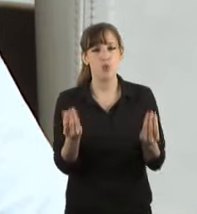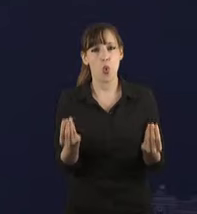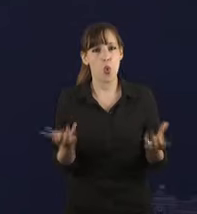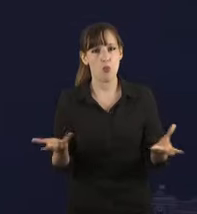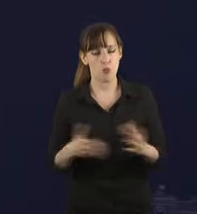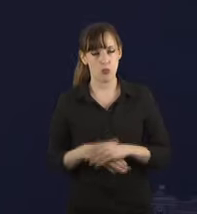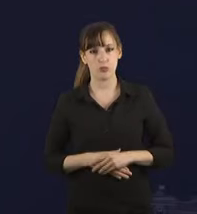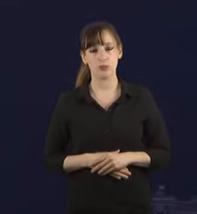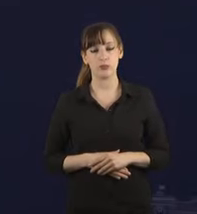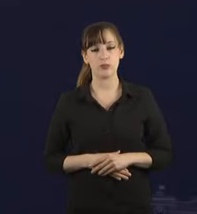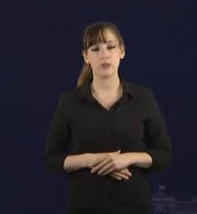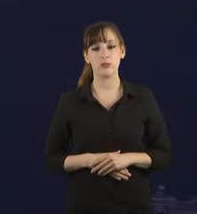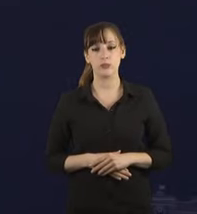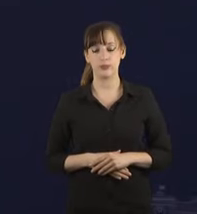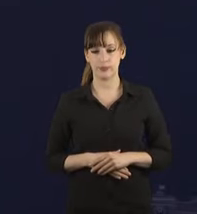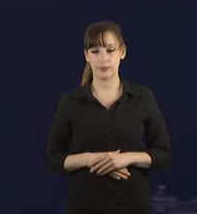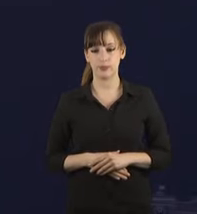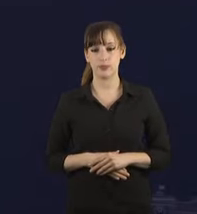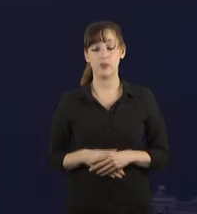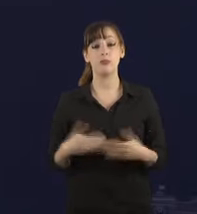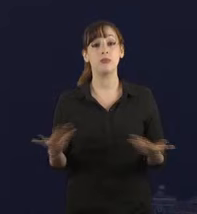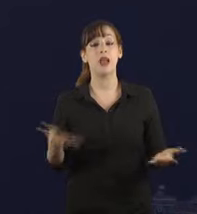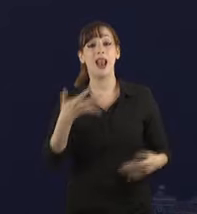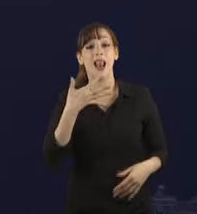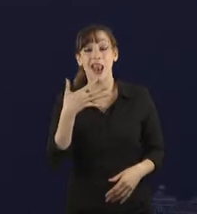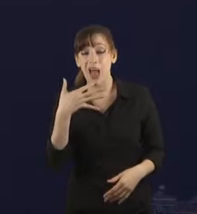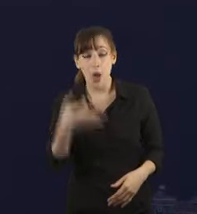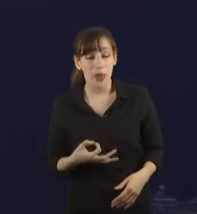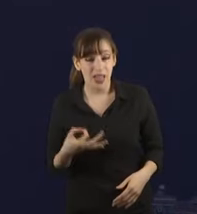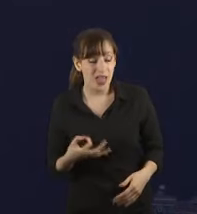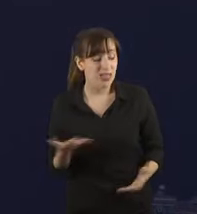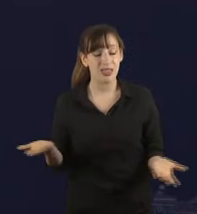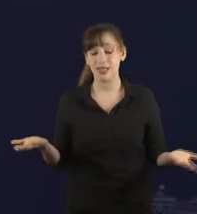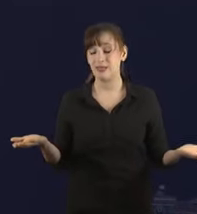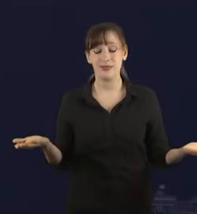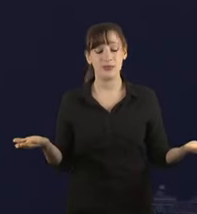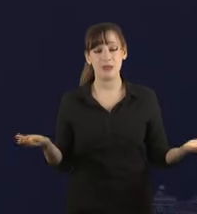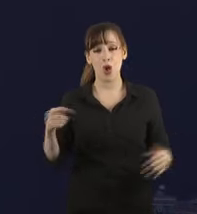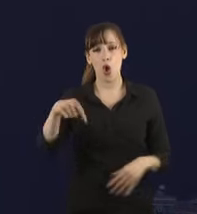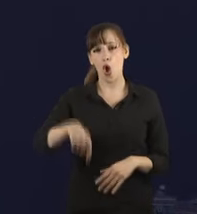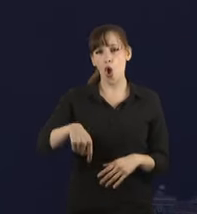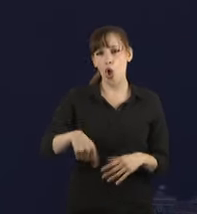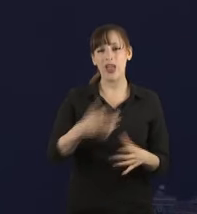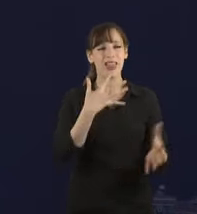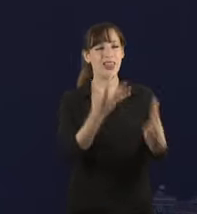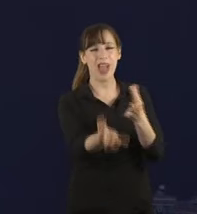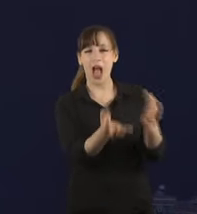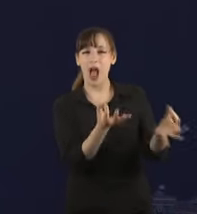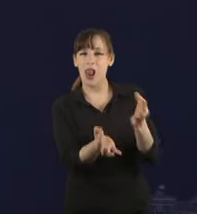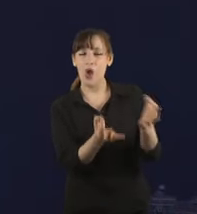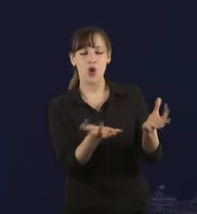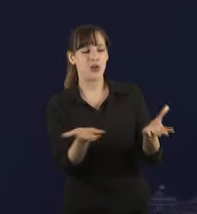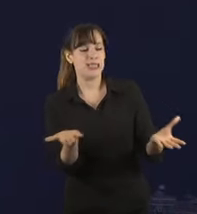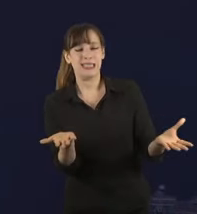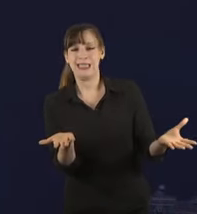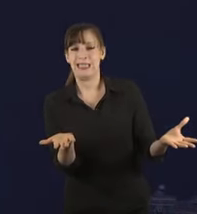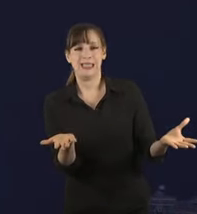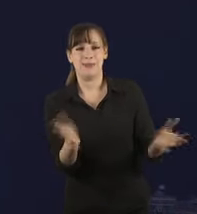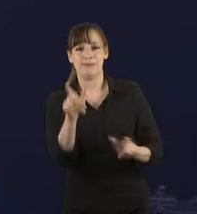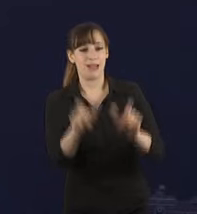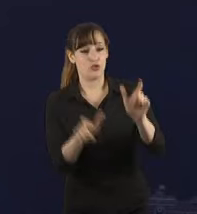eso Bueno la verdad es que encontrar hoy una una vía de diálogo con gente que